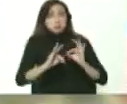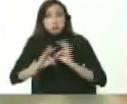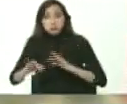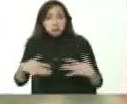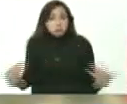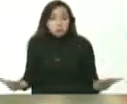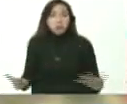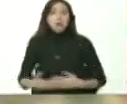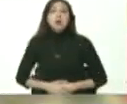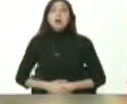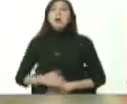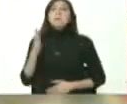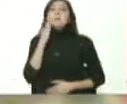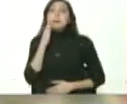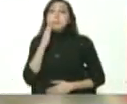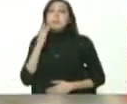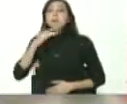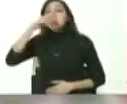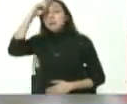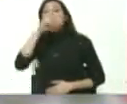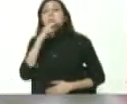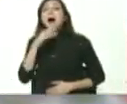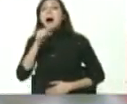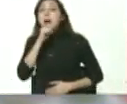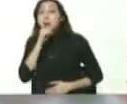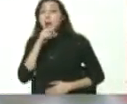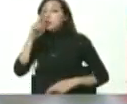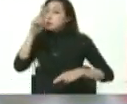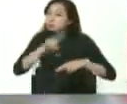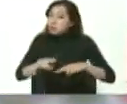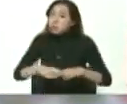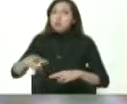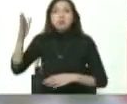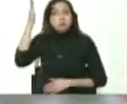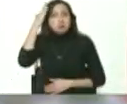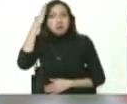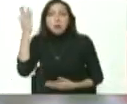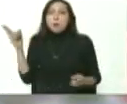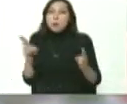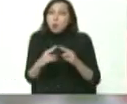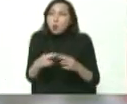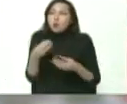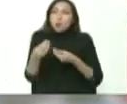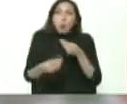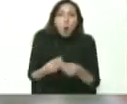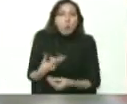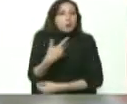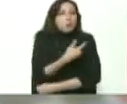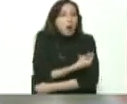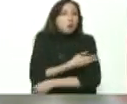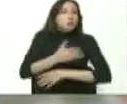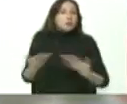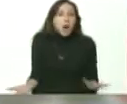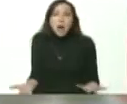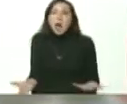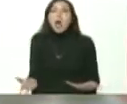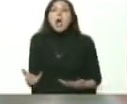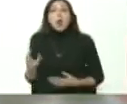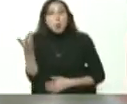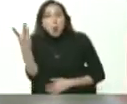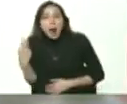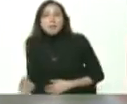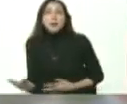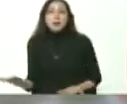que las madres, los padres, las abuelas, incluso los niños y las niñas conozcan el esquema nacional de vacunación y sepan cuántas vacunas tienen que